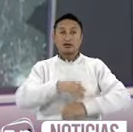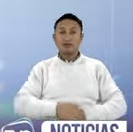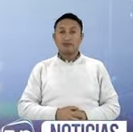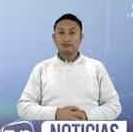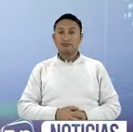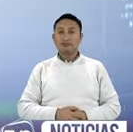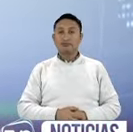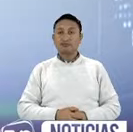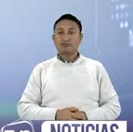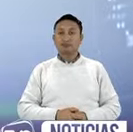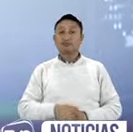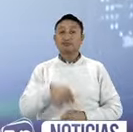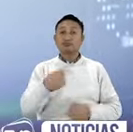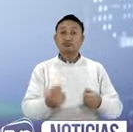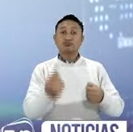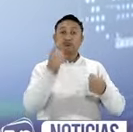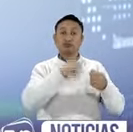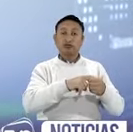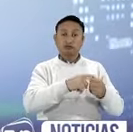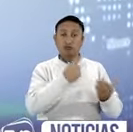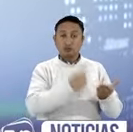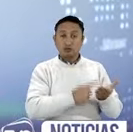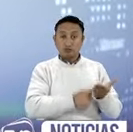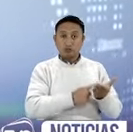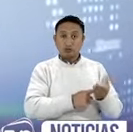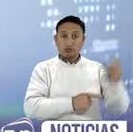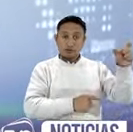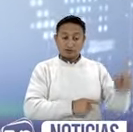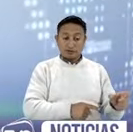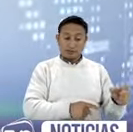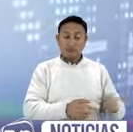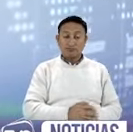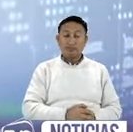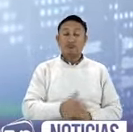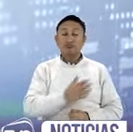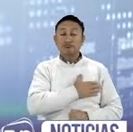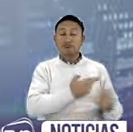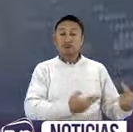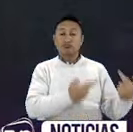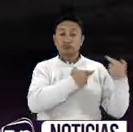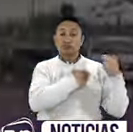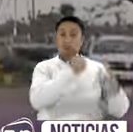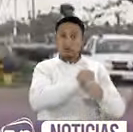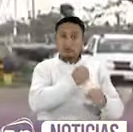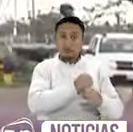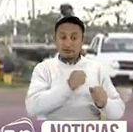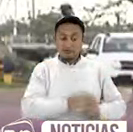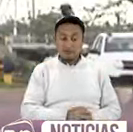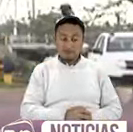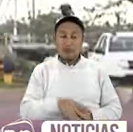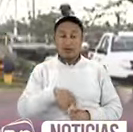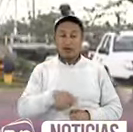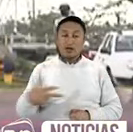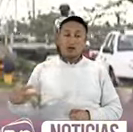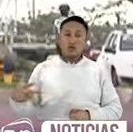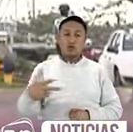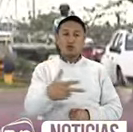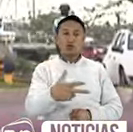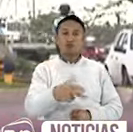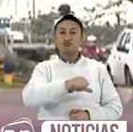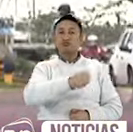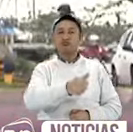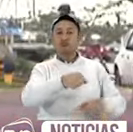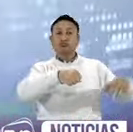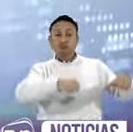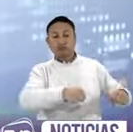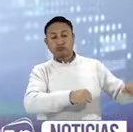enero para participar en una audiencia como parte de sus diligencias laborales, cuando su vehículo fue interceptado por